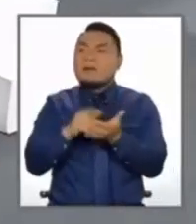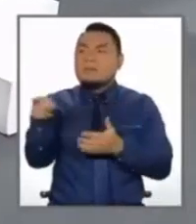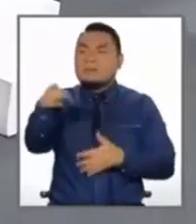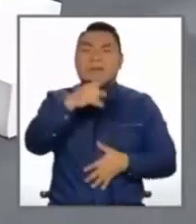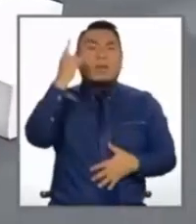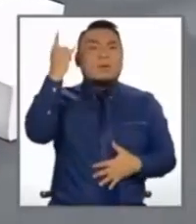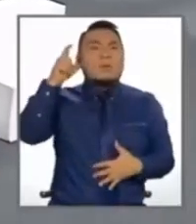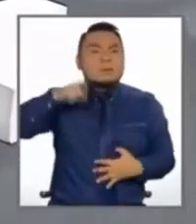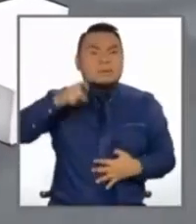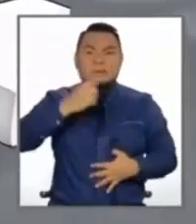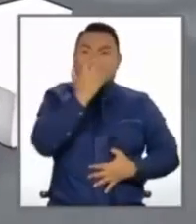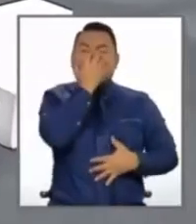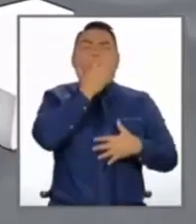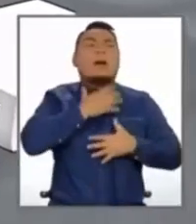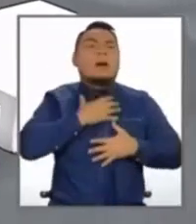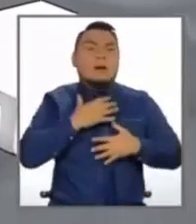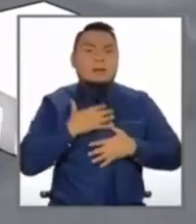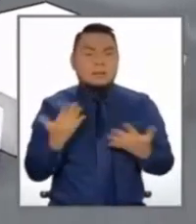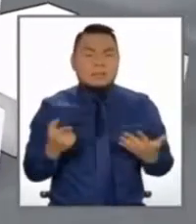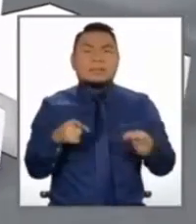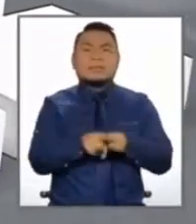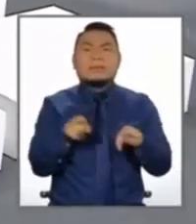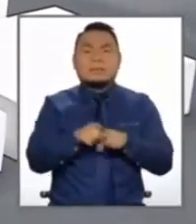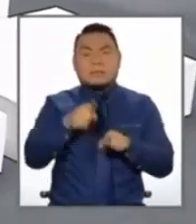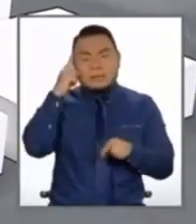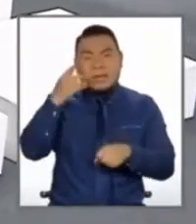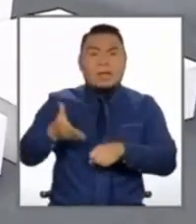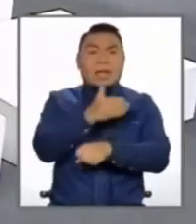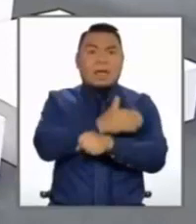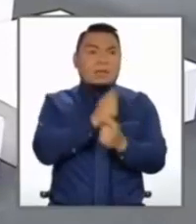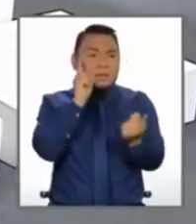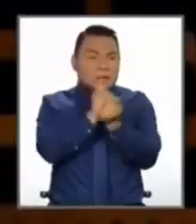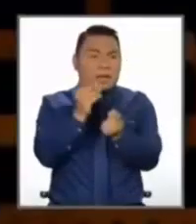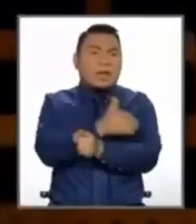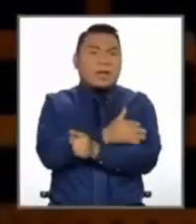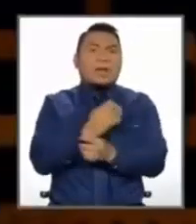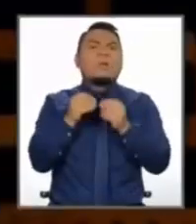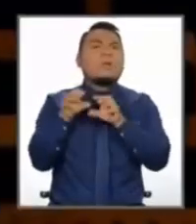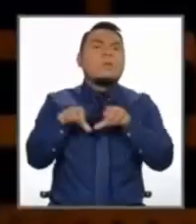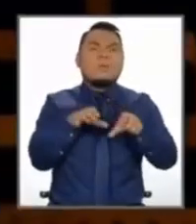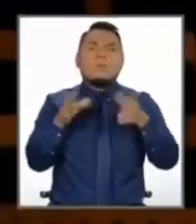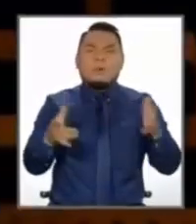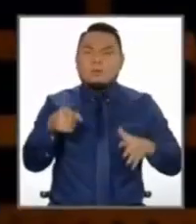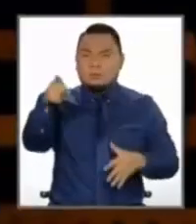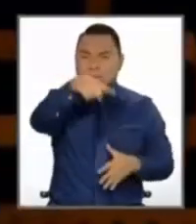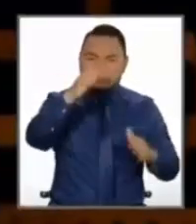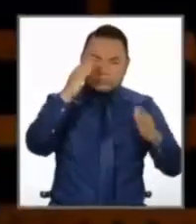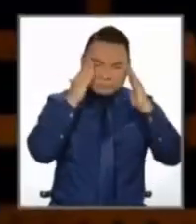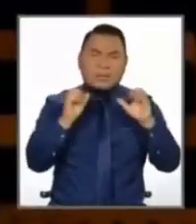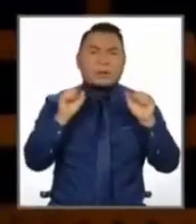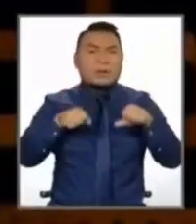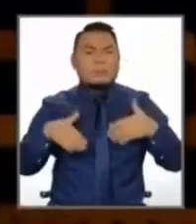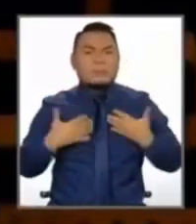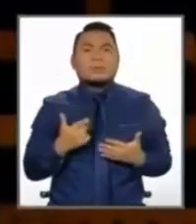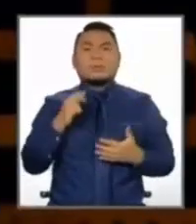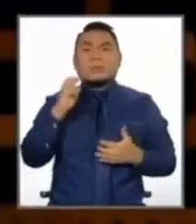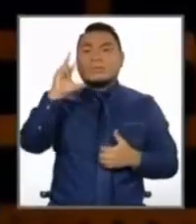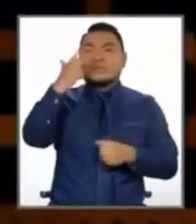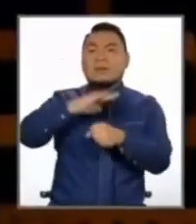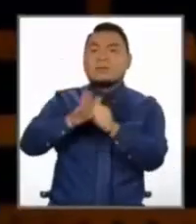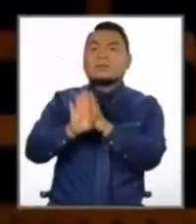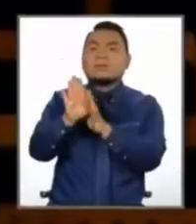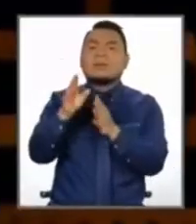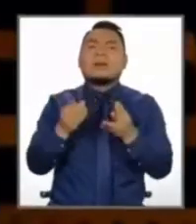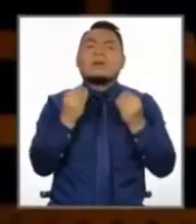de oxígenos, funcionamiento del primer nivel de salud. Concentremos en la posibilidad de una tercera ola y